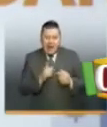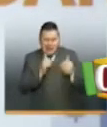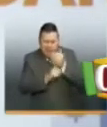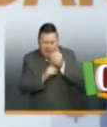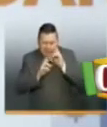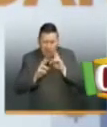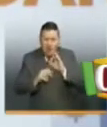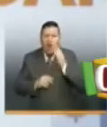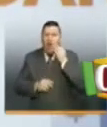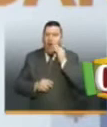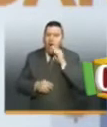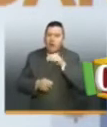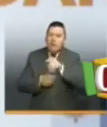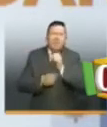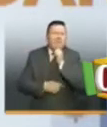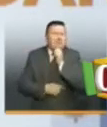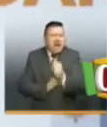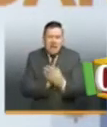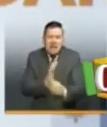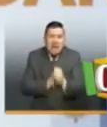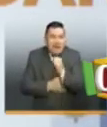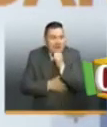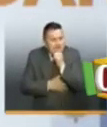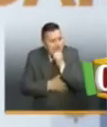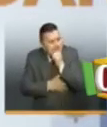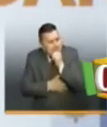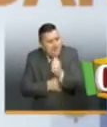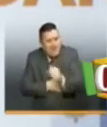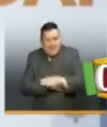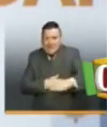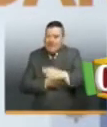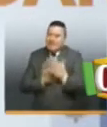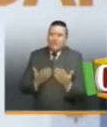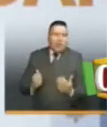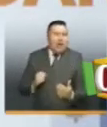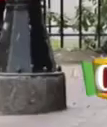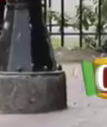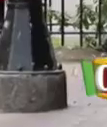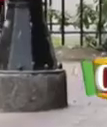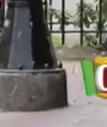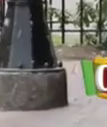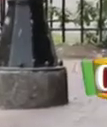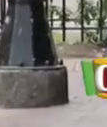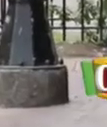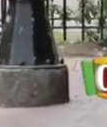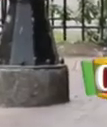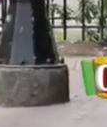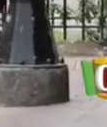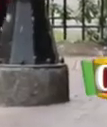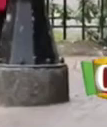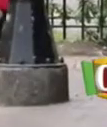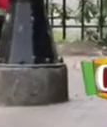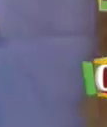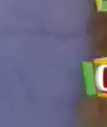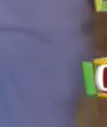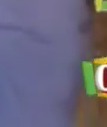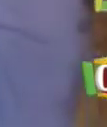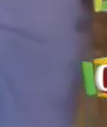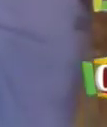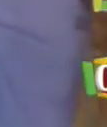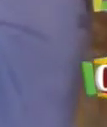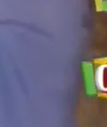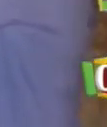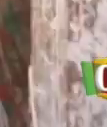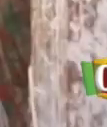a los hogares en pobreza extrema, en pobreza y en vulnerabilidad que no tuvieran ningún apoyo de programas sociales, Familias en